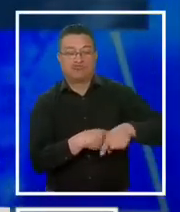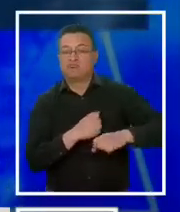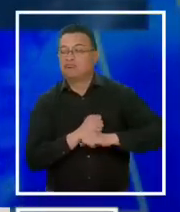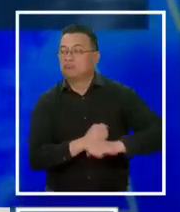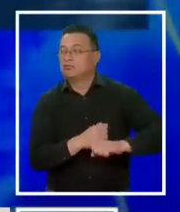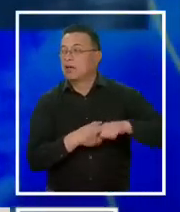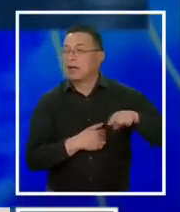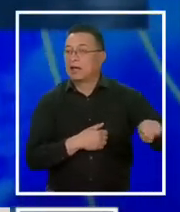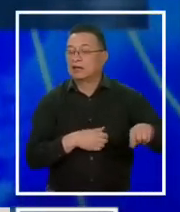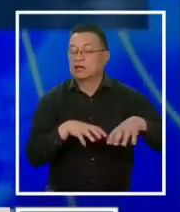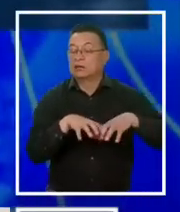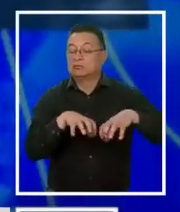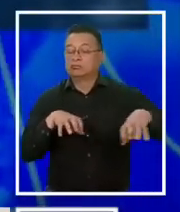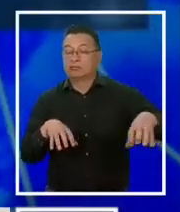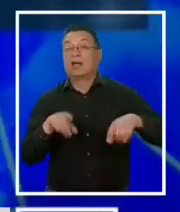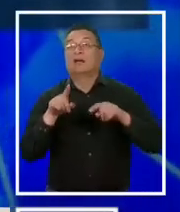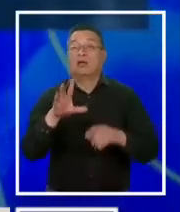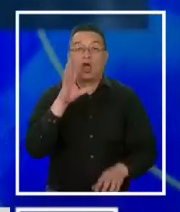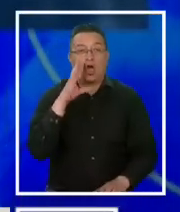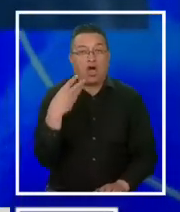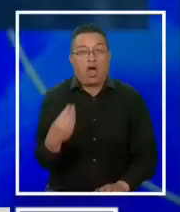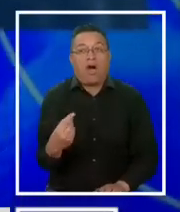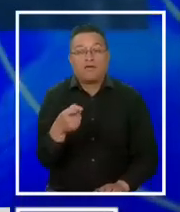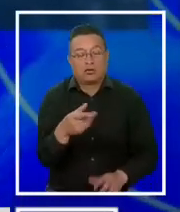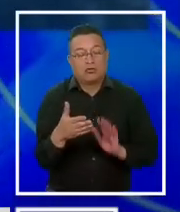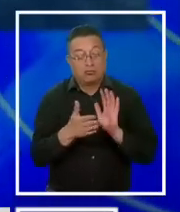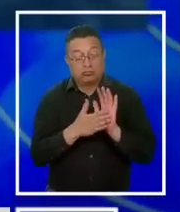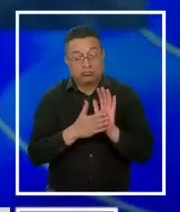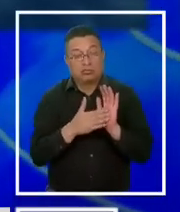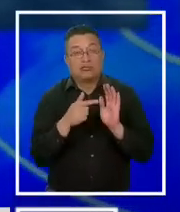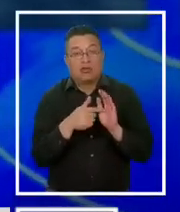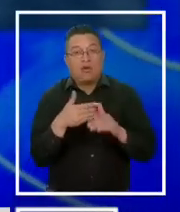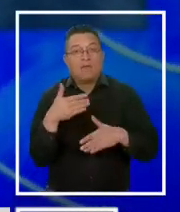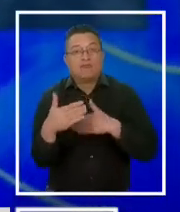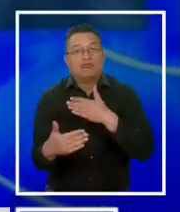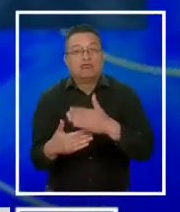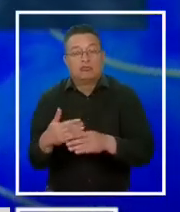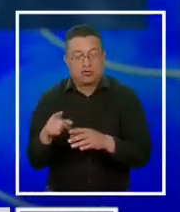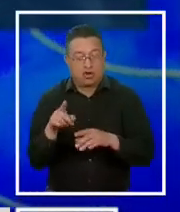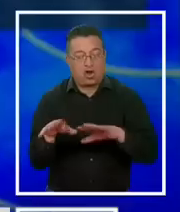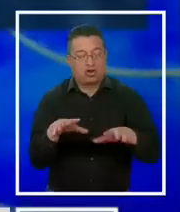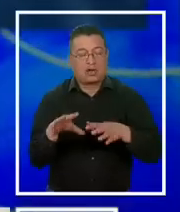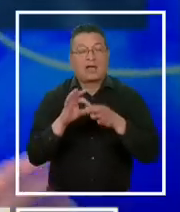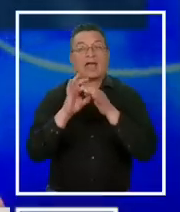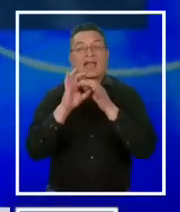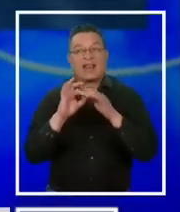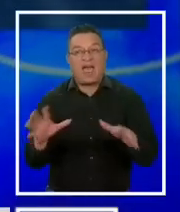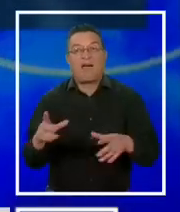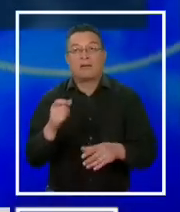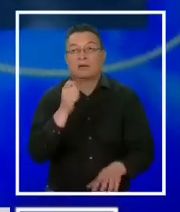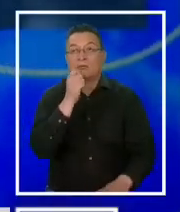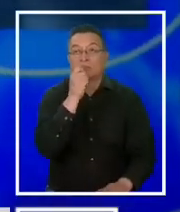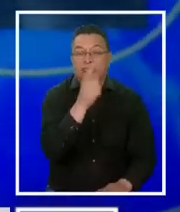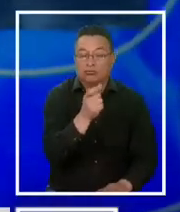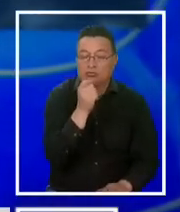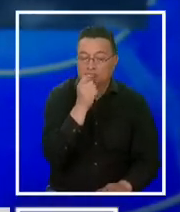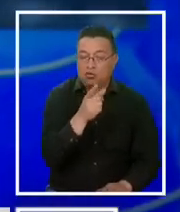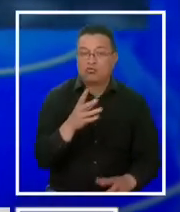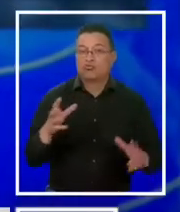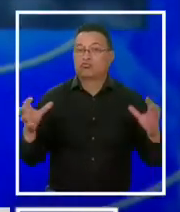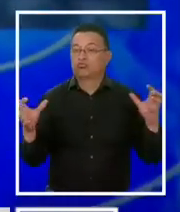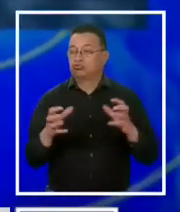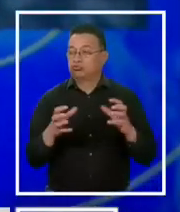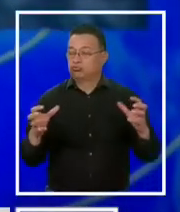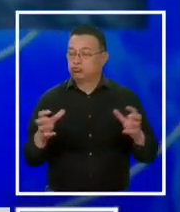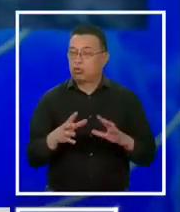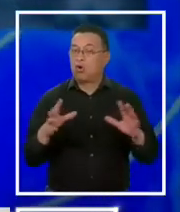entonces quedan en evidencia en este proceso cuestiones gravísimas acusaciones muy fuertes